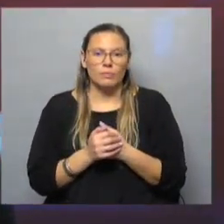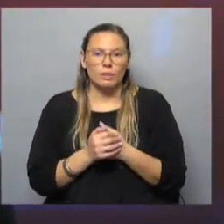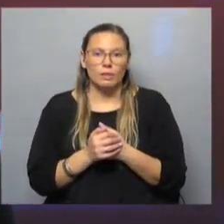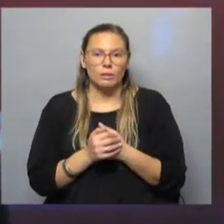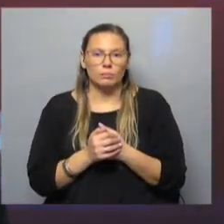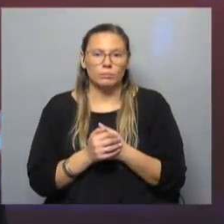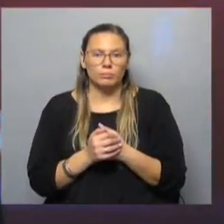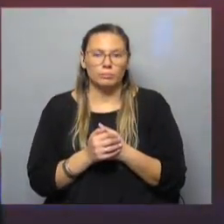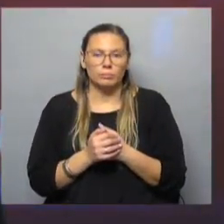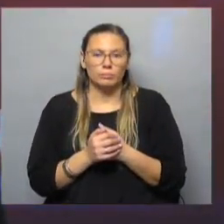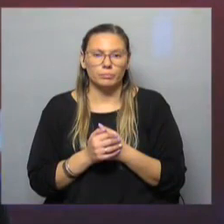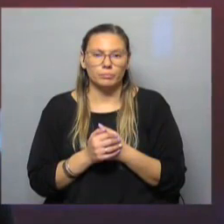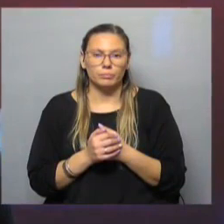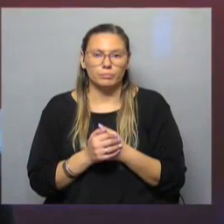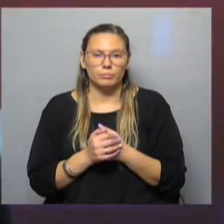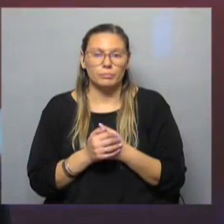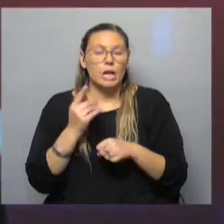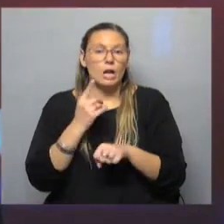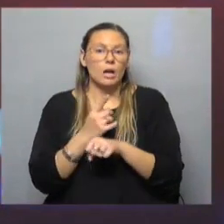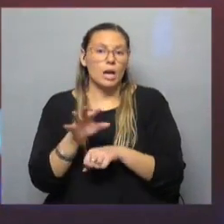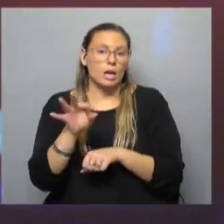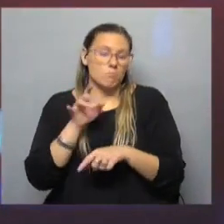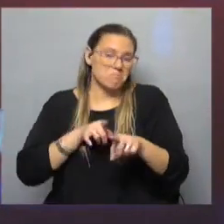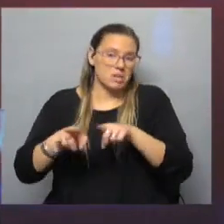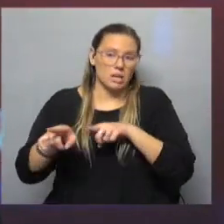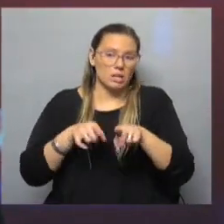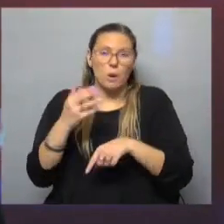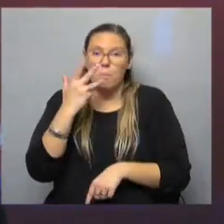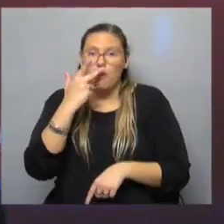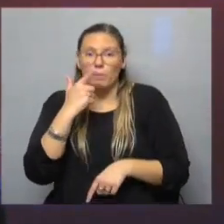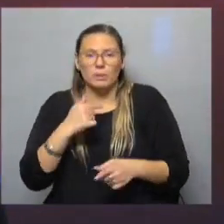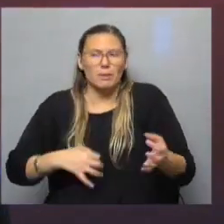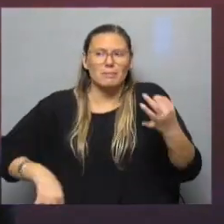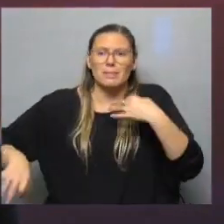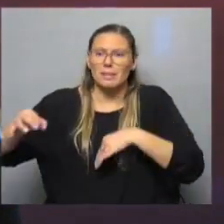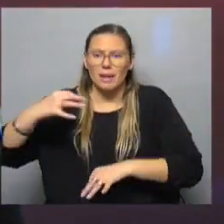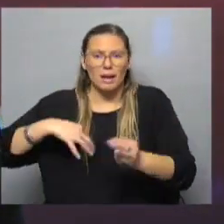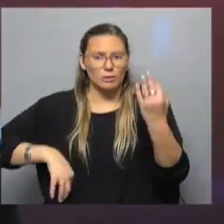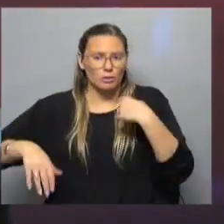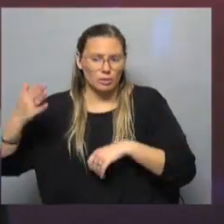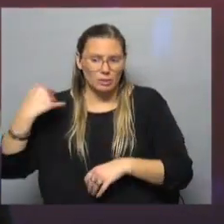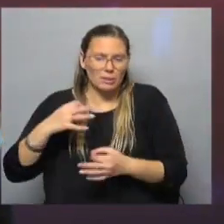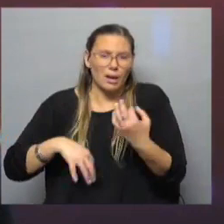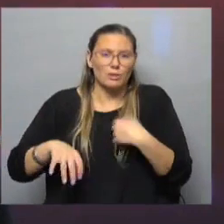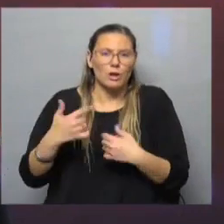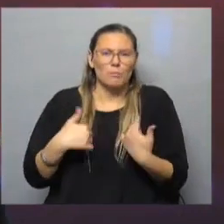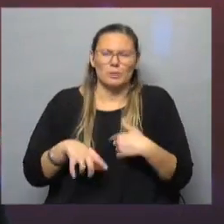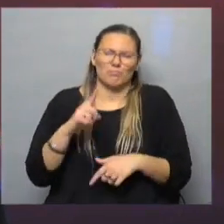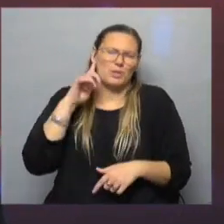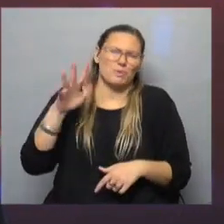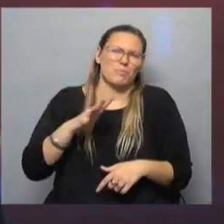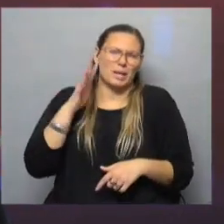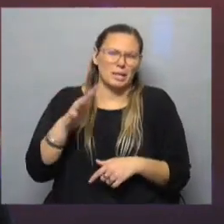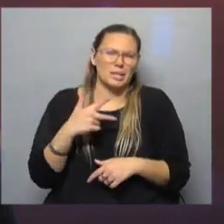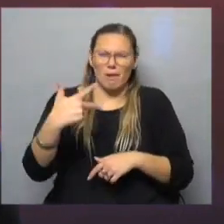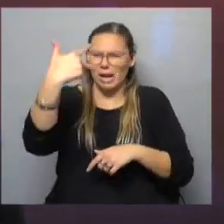Primero, digamos, o sea, elegí la carrera porque me gustaba muchísimo el teatro, hacía teatro, pero no me veía delante de